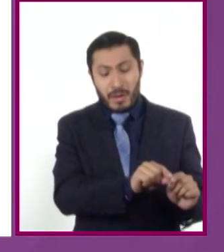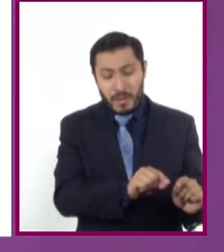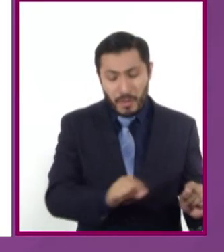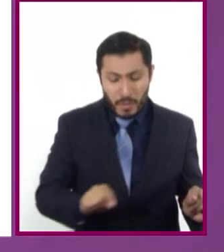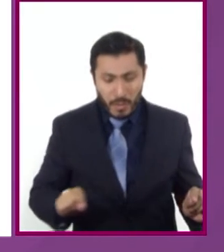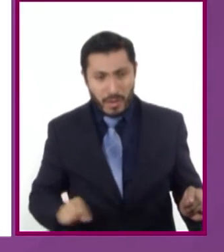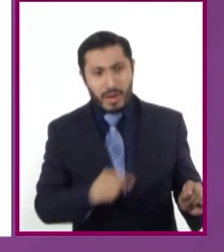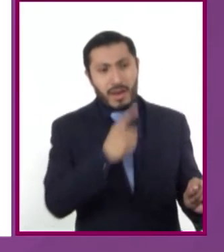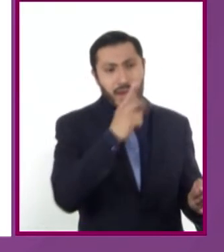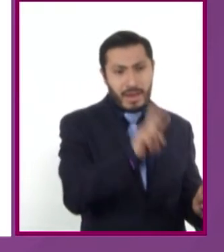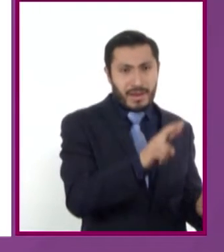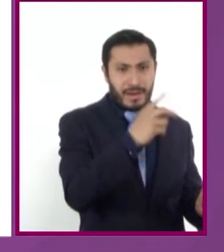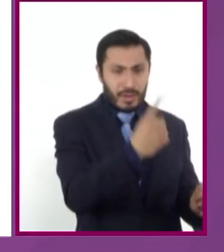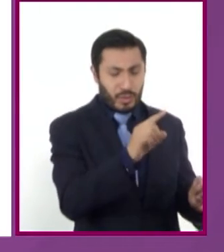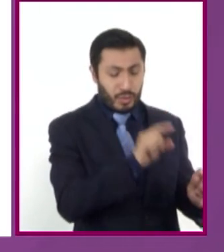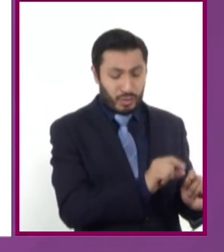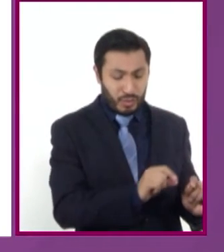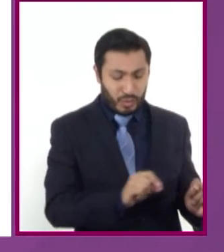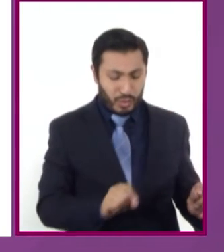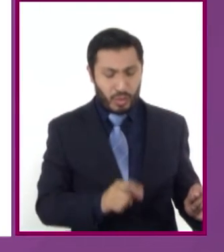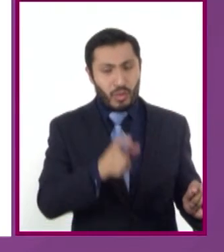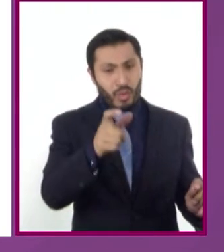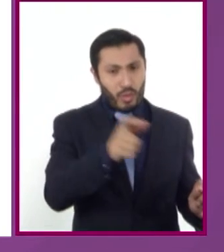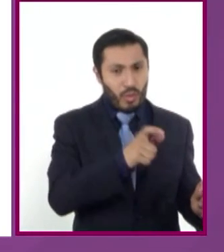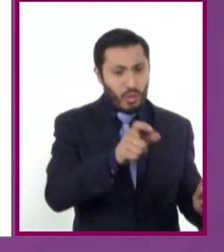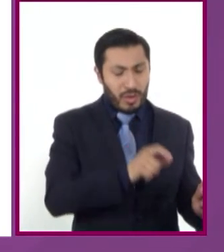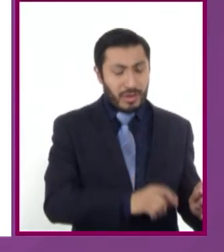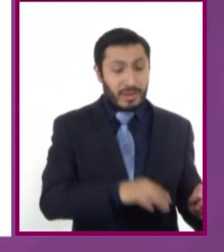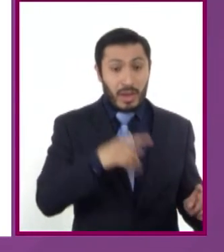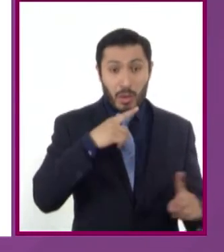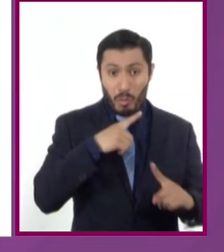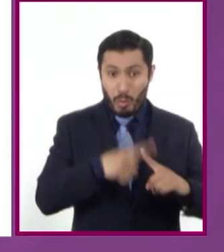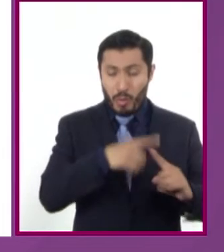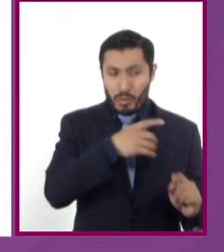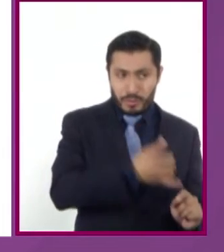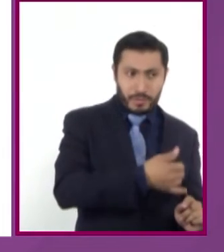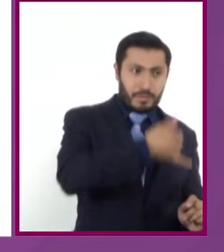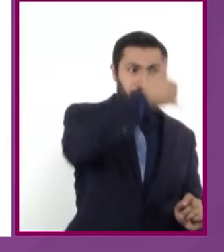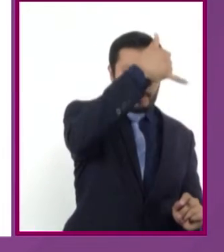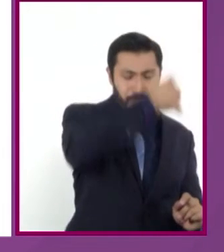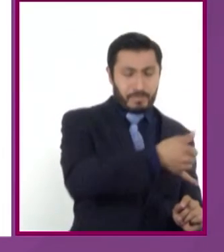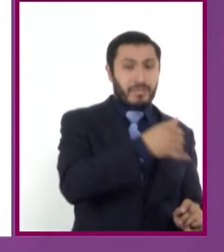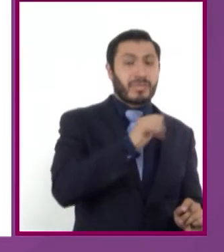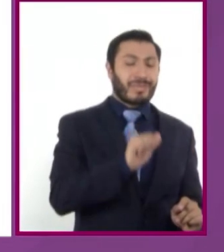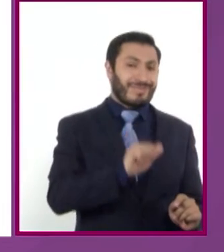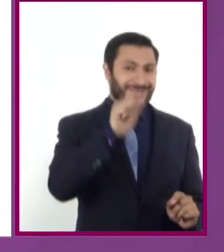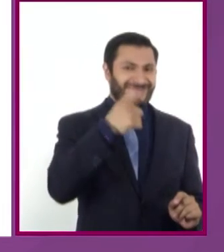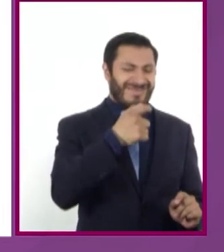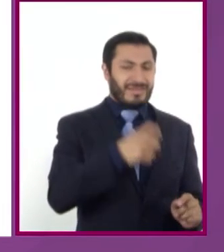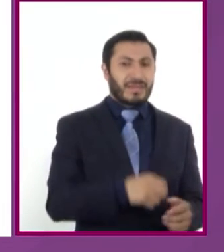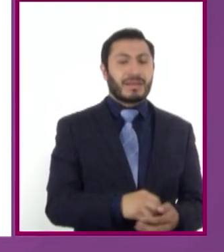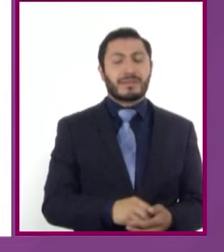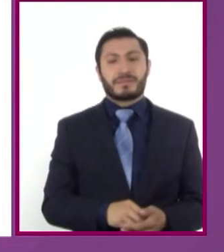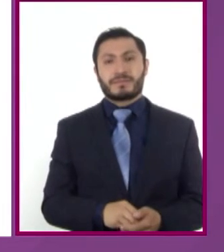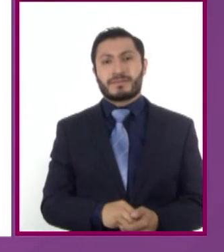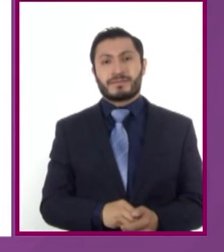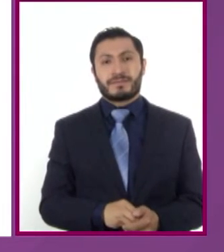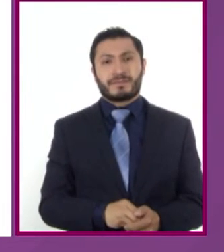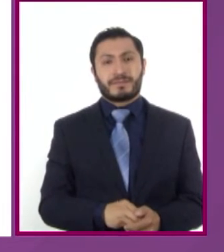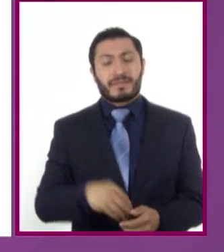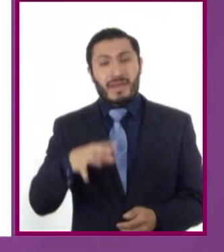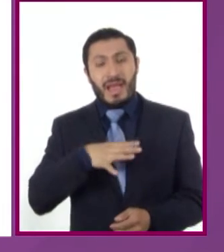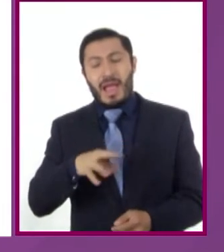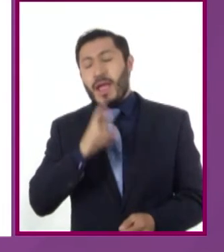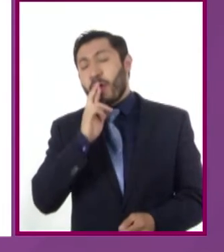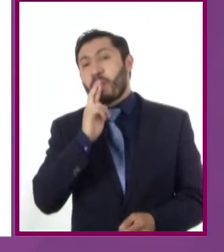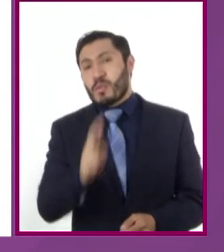rectángulo 1, R1, X, por la altura del rectángulo 1, R1, Y,